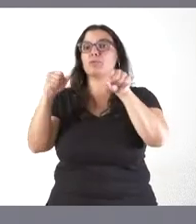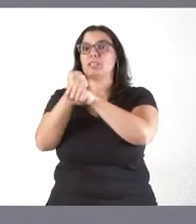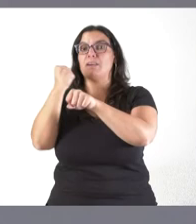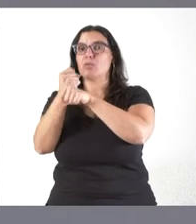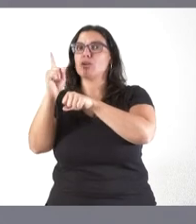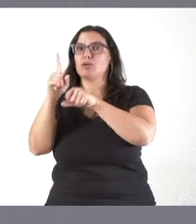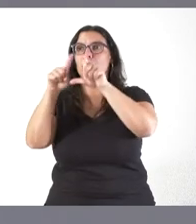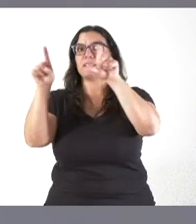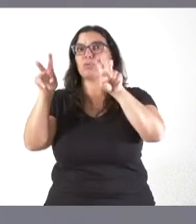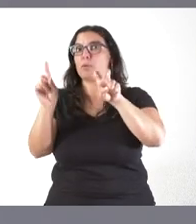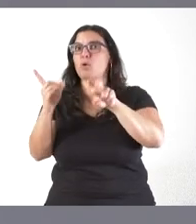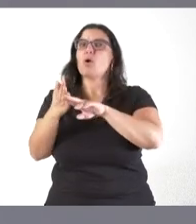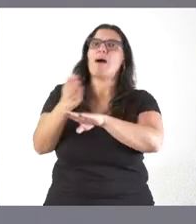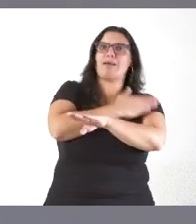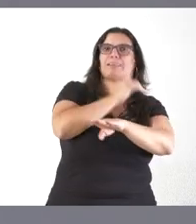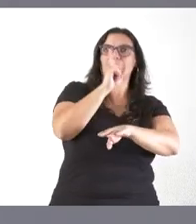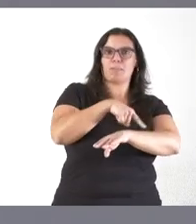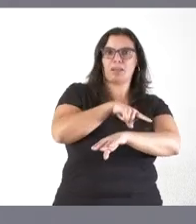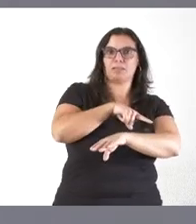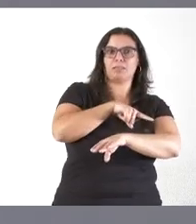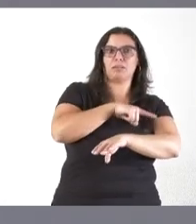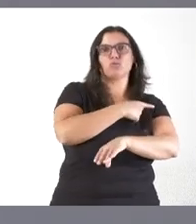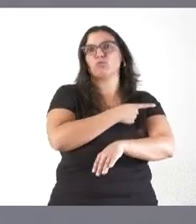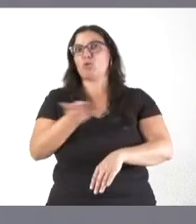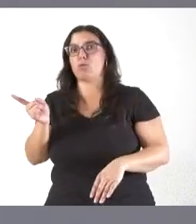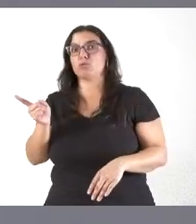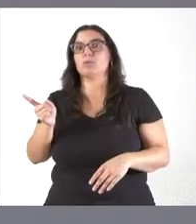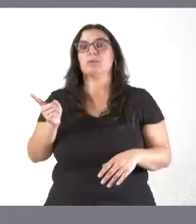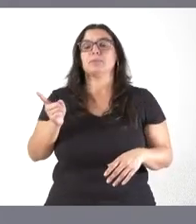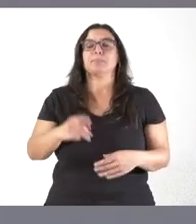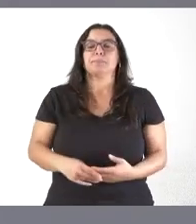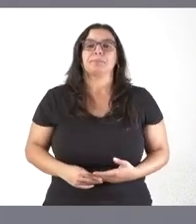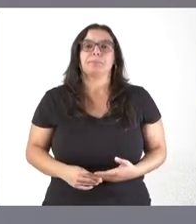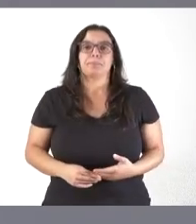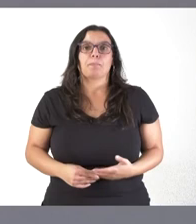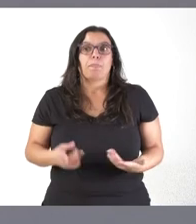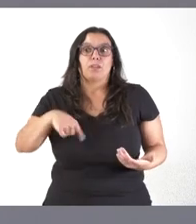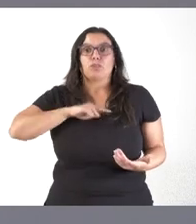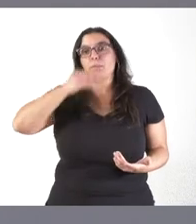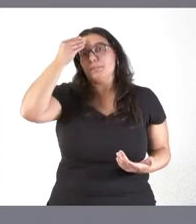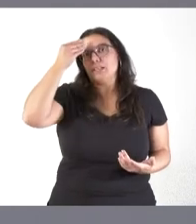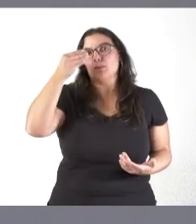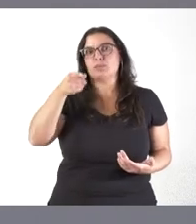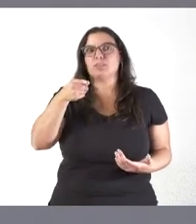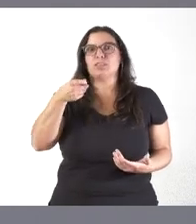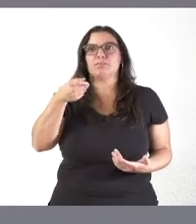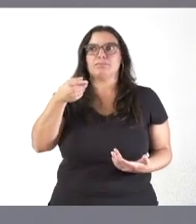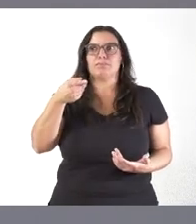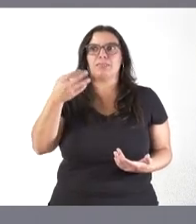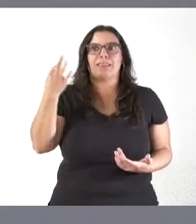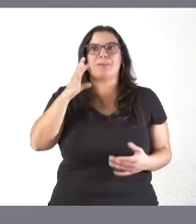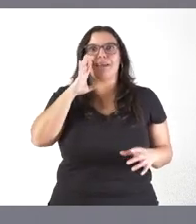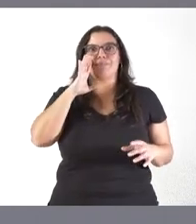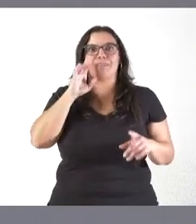sino también para aquellos que ya están actuando trabajando y para las empresas ya actualmente ubicadas nos parecería que esto hubiera dado más